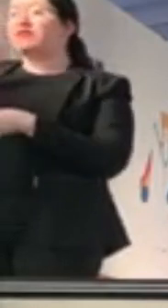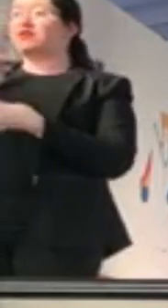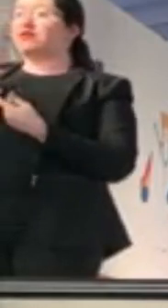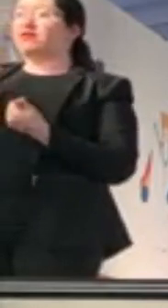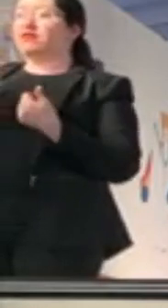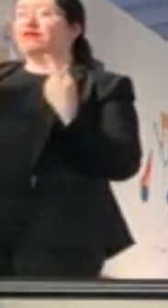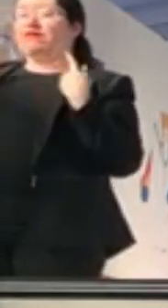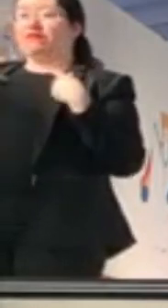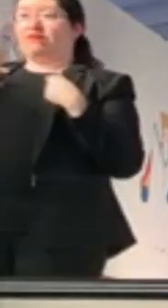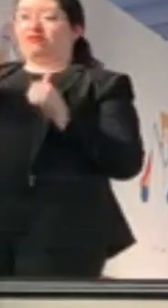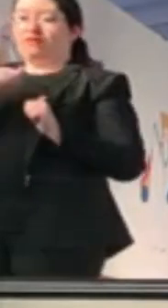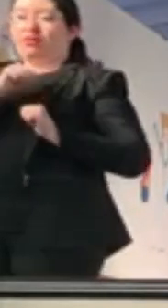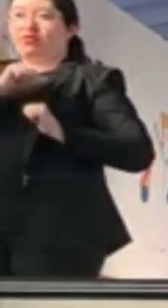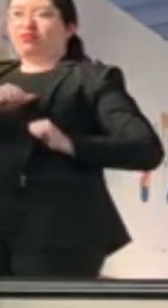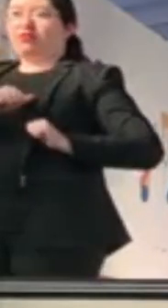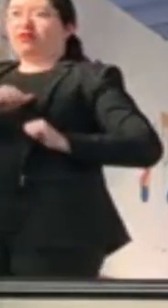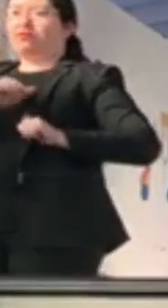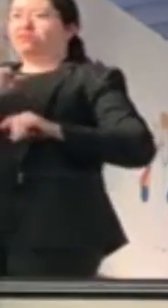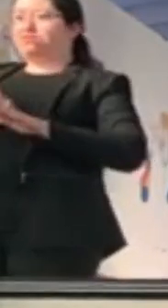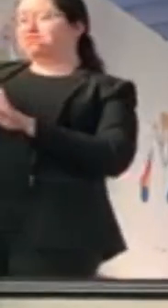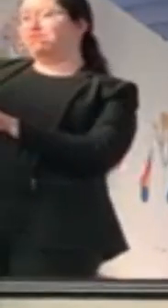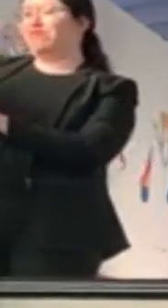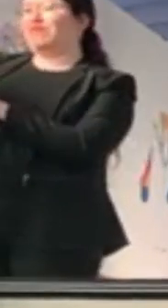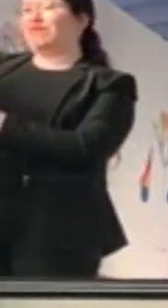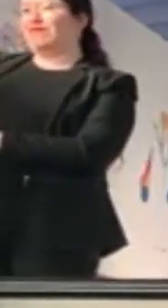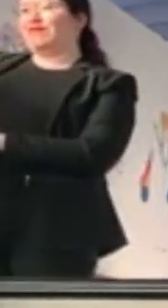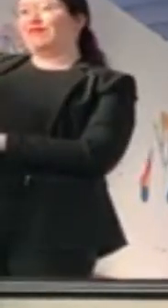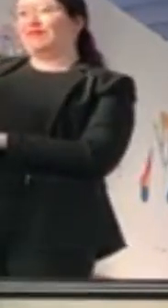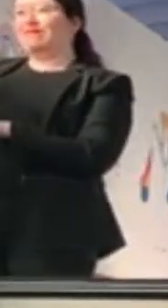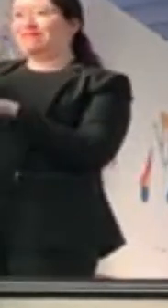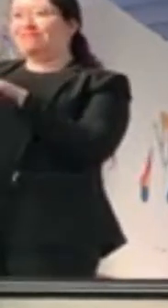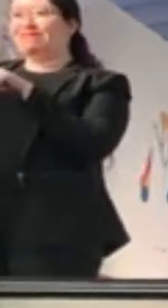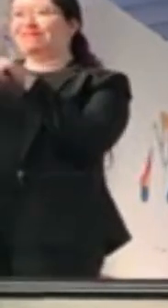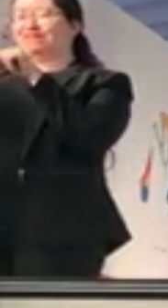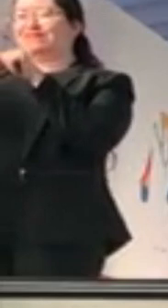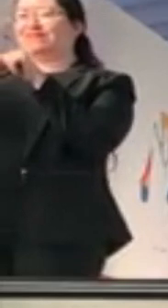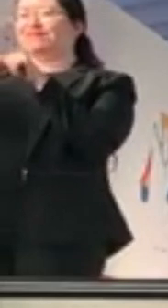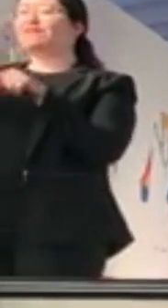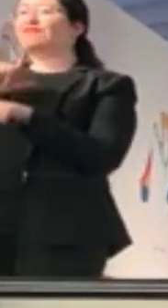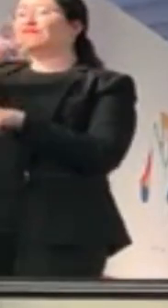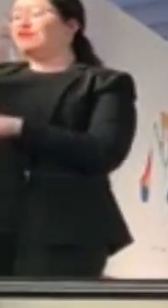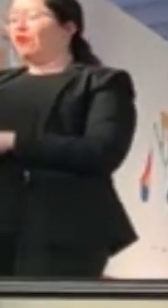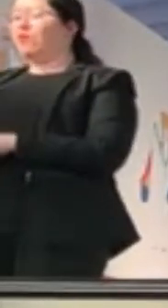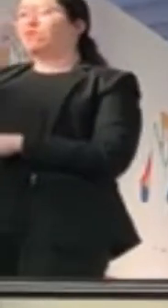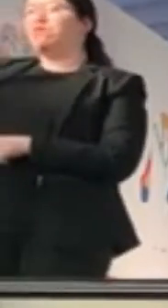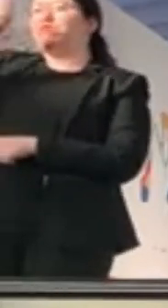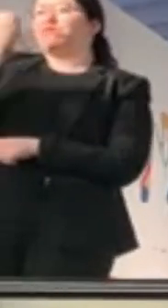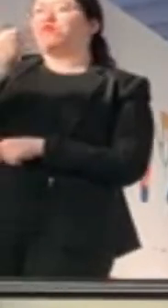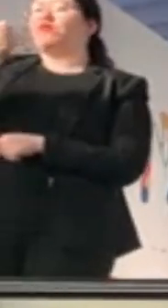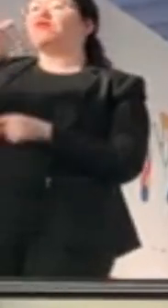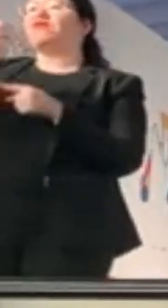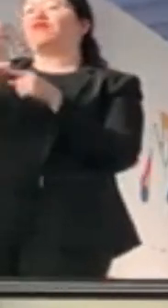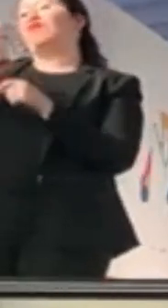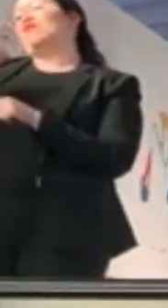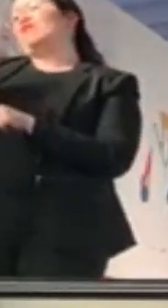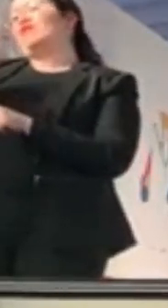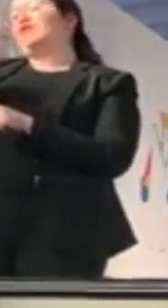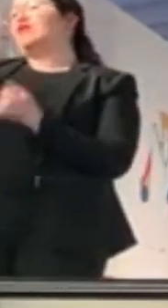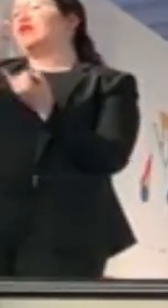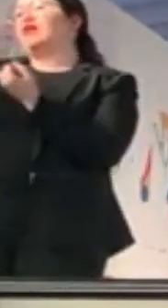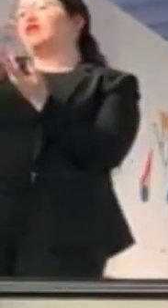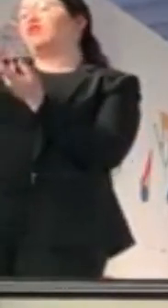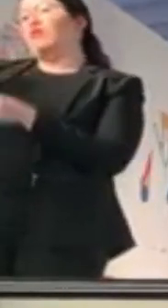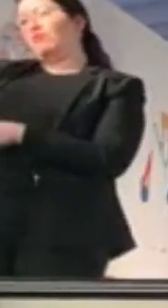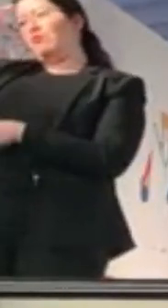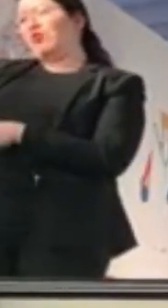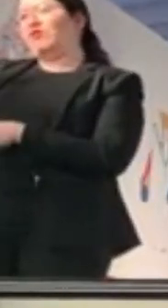Fuerzas Armadas, deponen al gobierno constitucionalmente elegido, se imponen por la fuerza y plantean una dictadura,